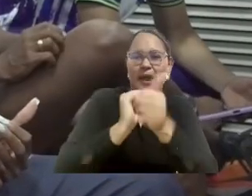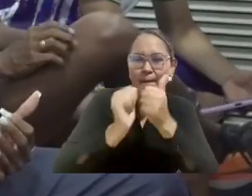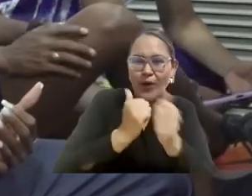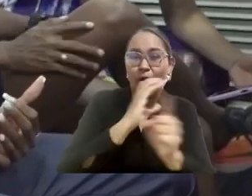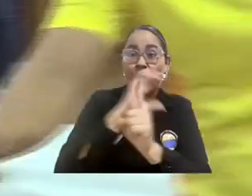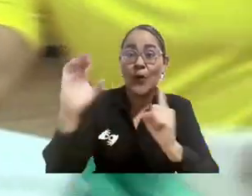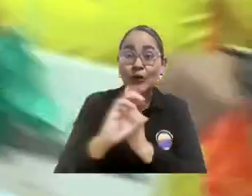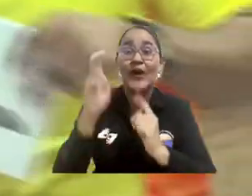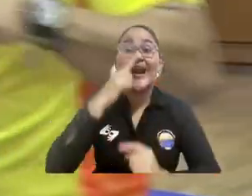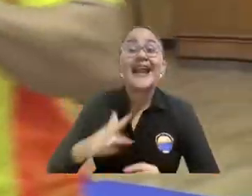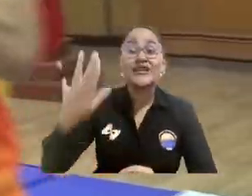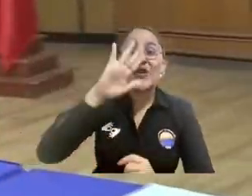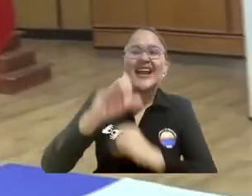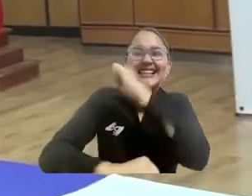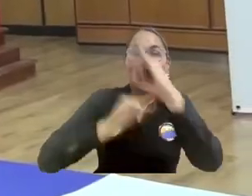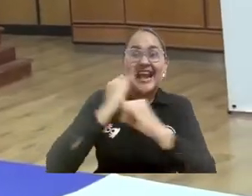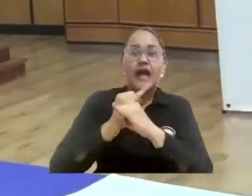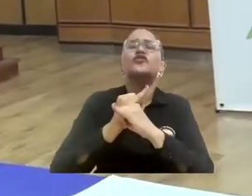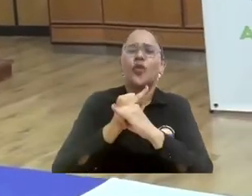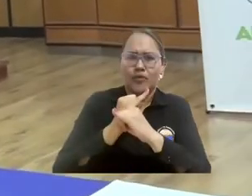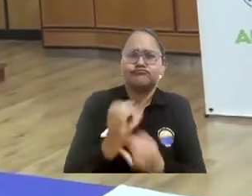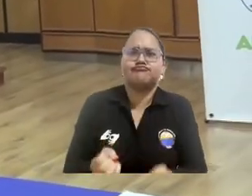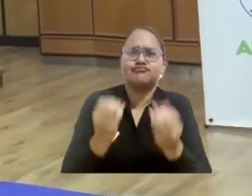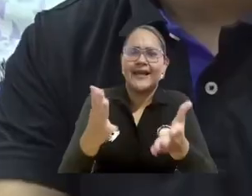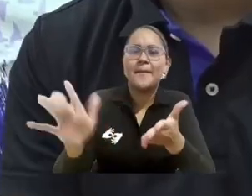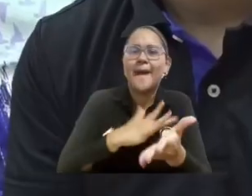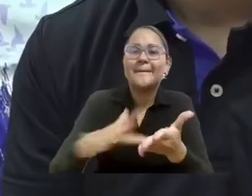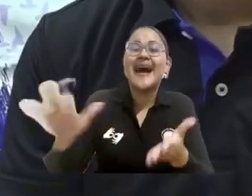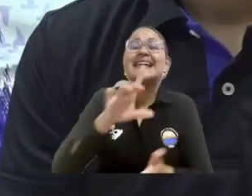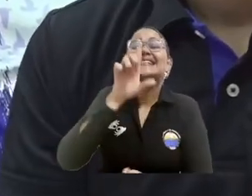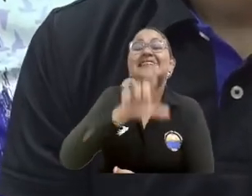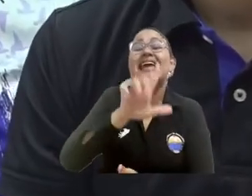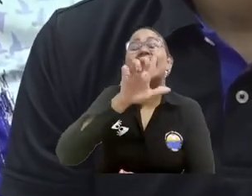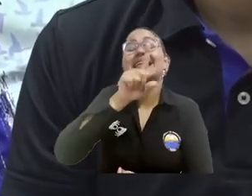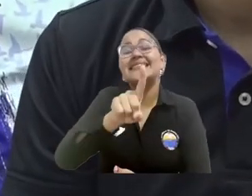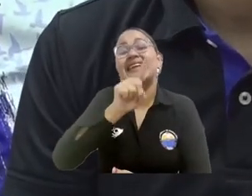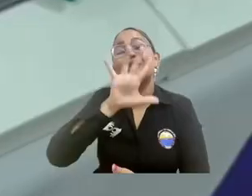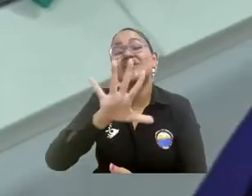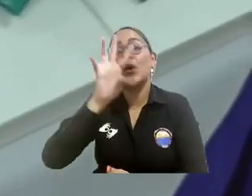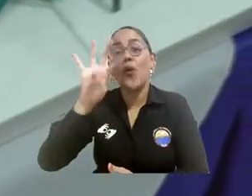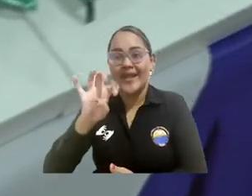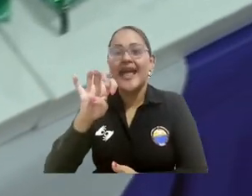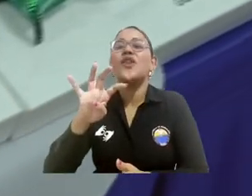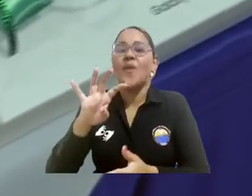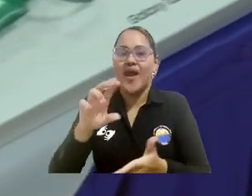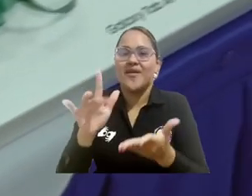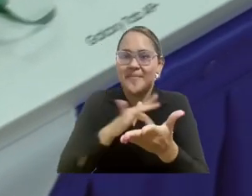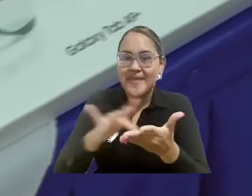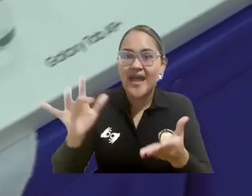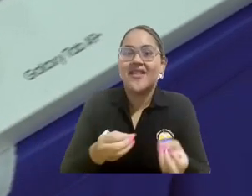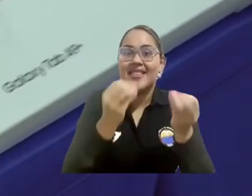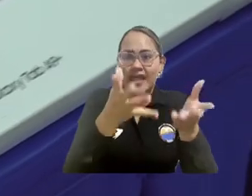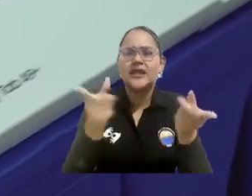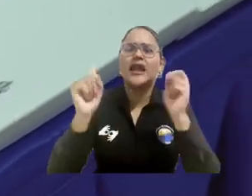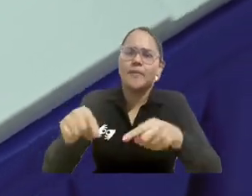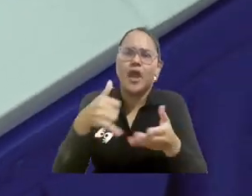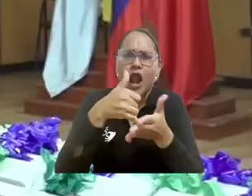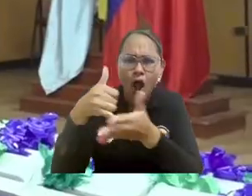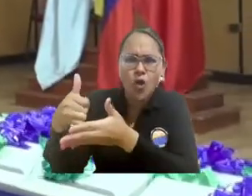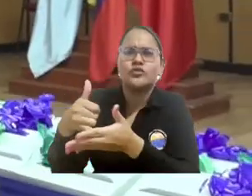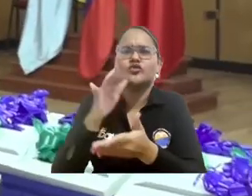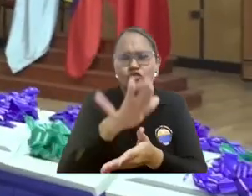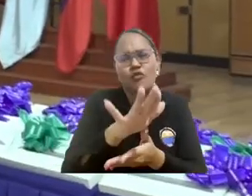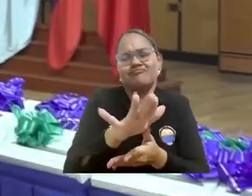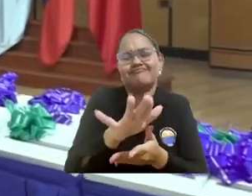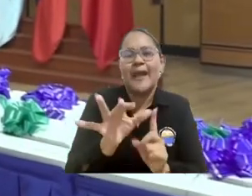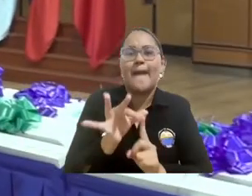en competencias deportivas y culturales a nivel nacional e internacional, con la entrega de 159 tablets y premios